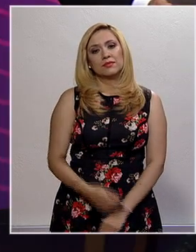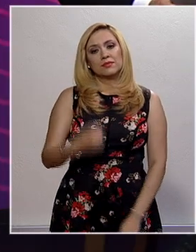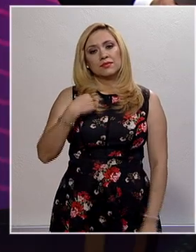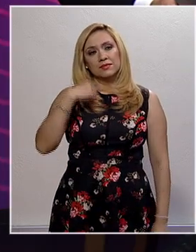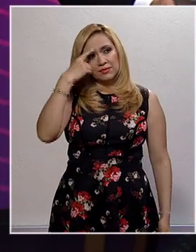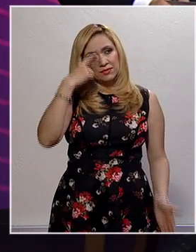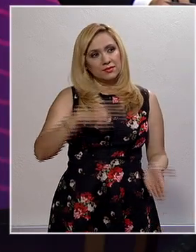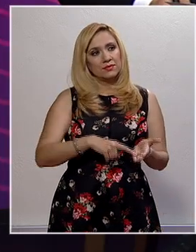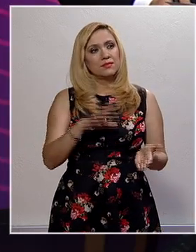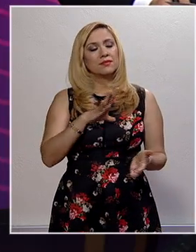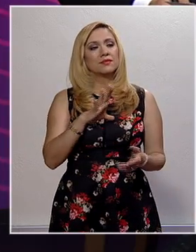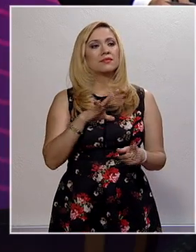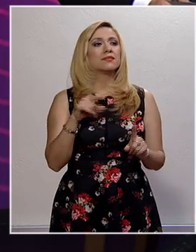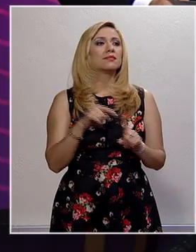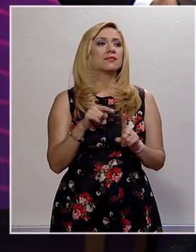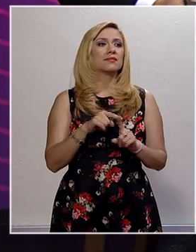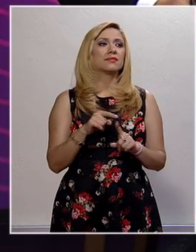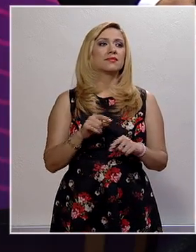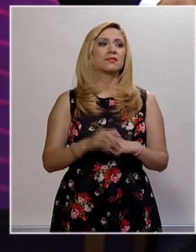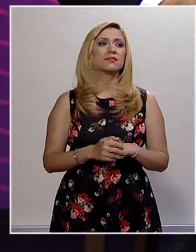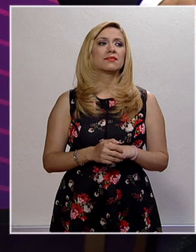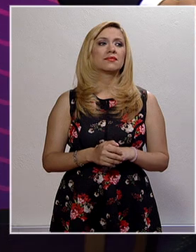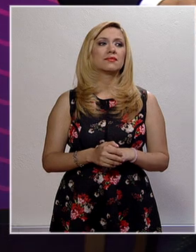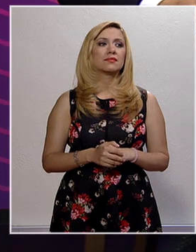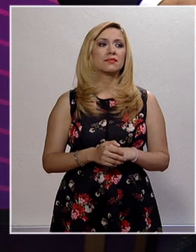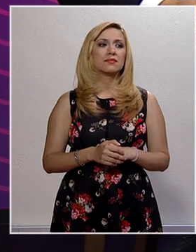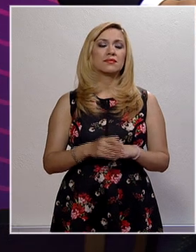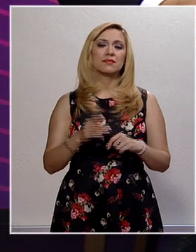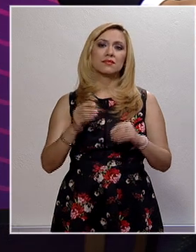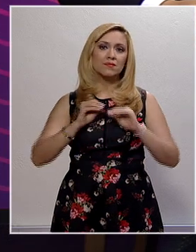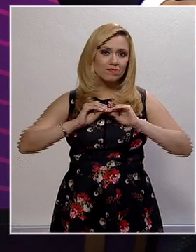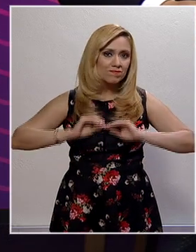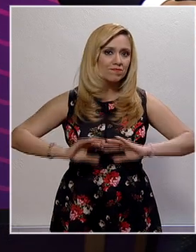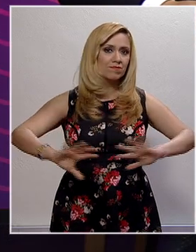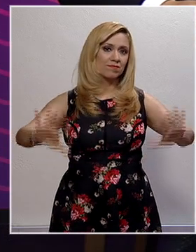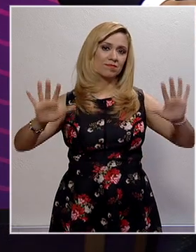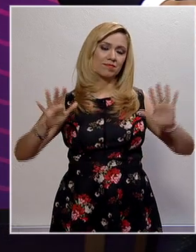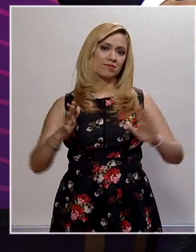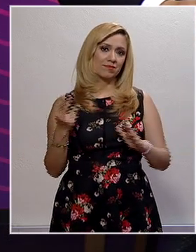Sí hay una cuestión como de difusión,